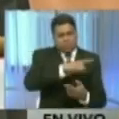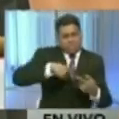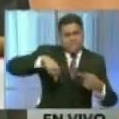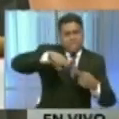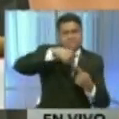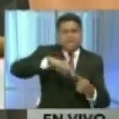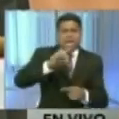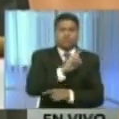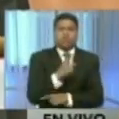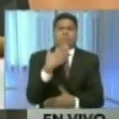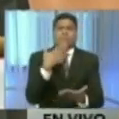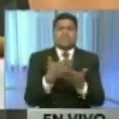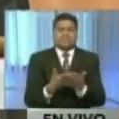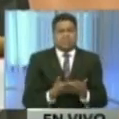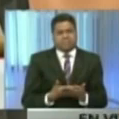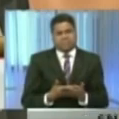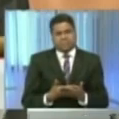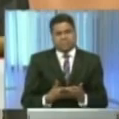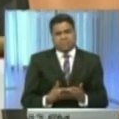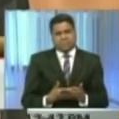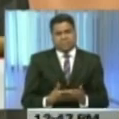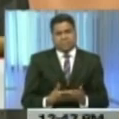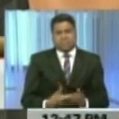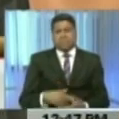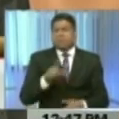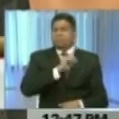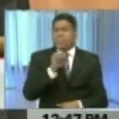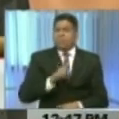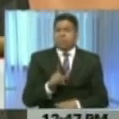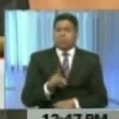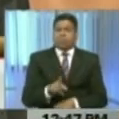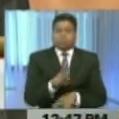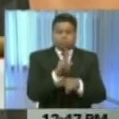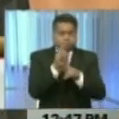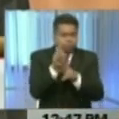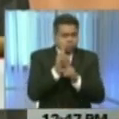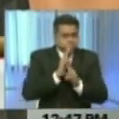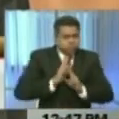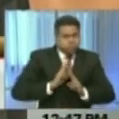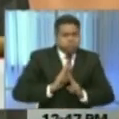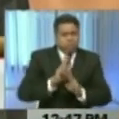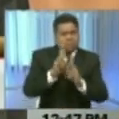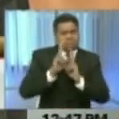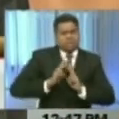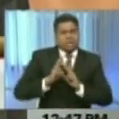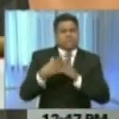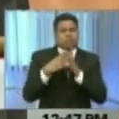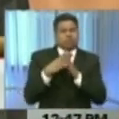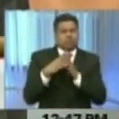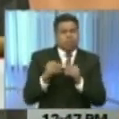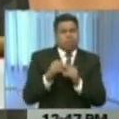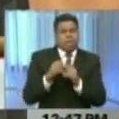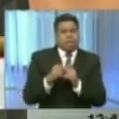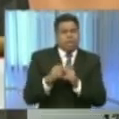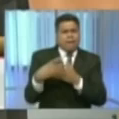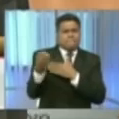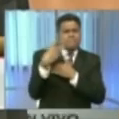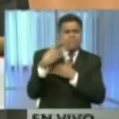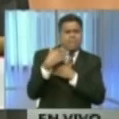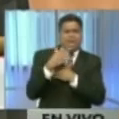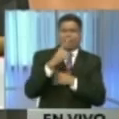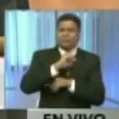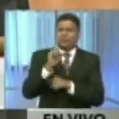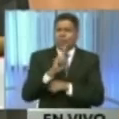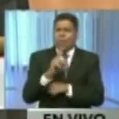no solicitarán ni recibirán instrucciones de ningún gobierno ni de